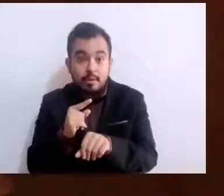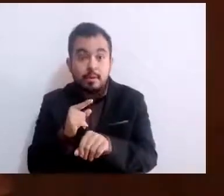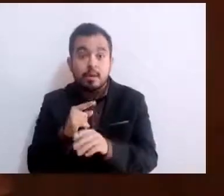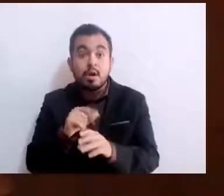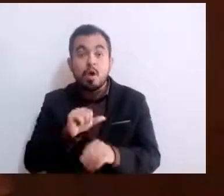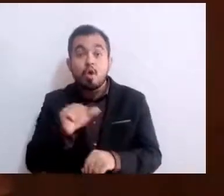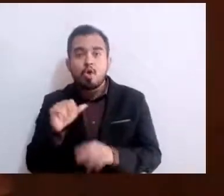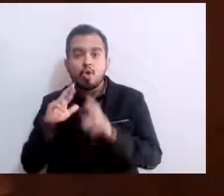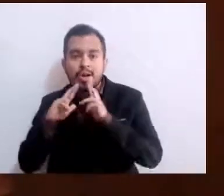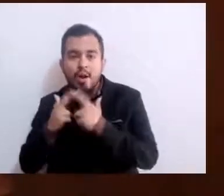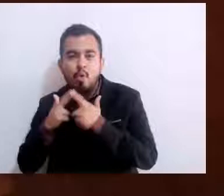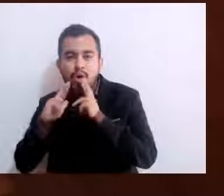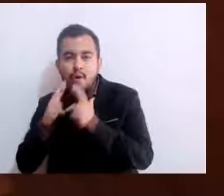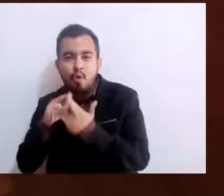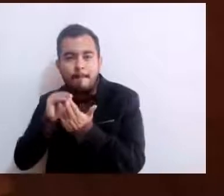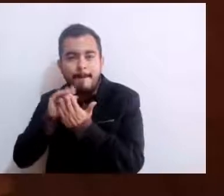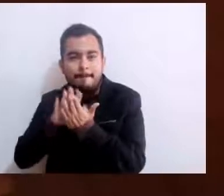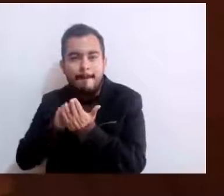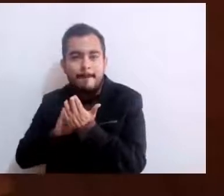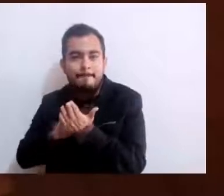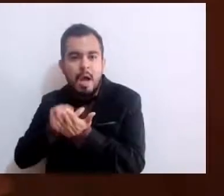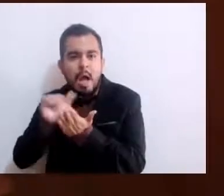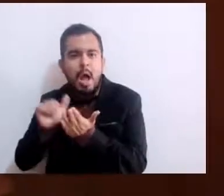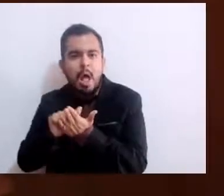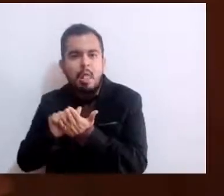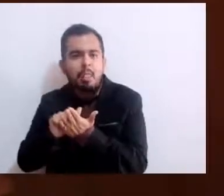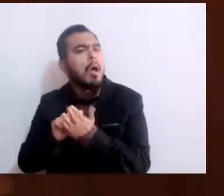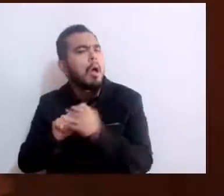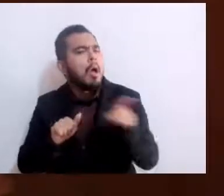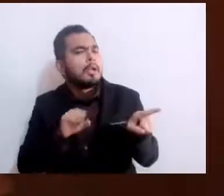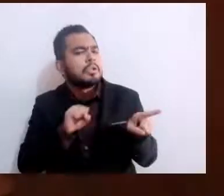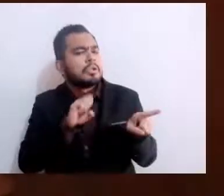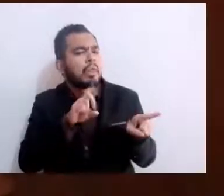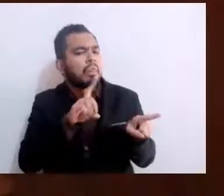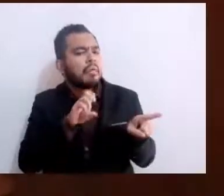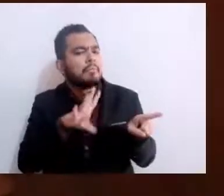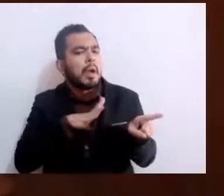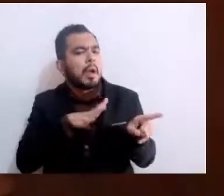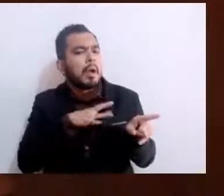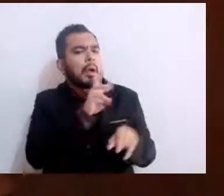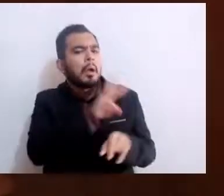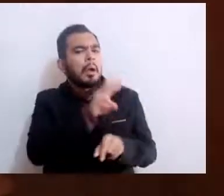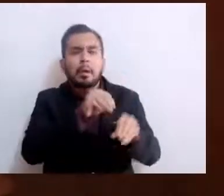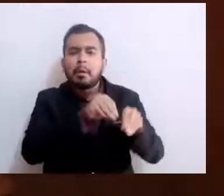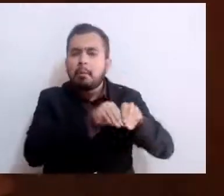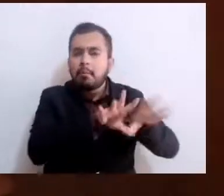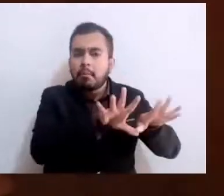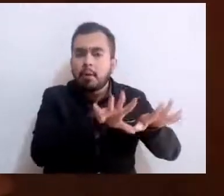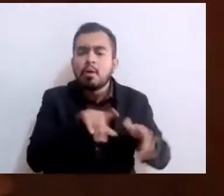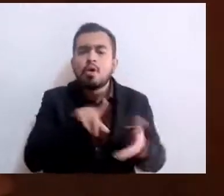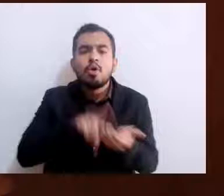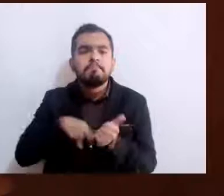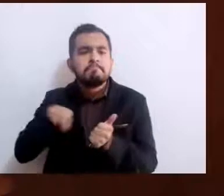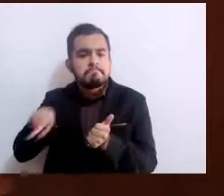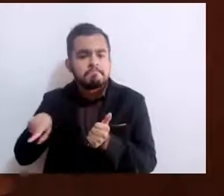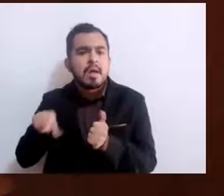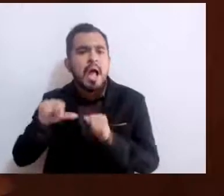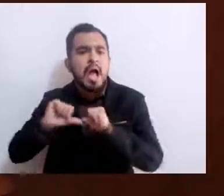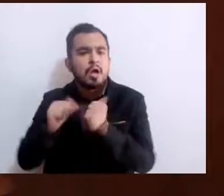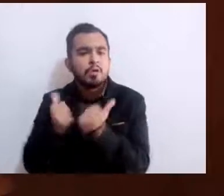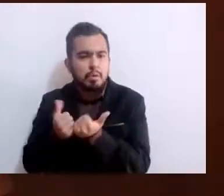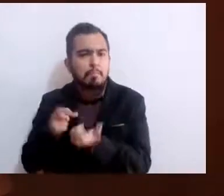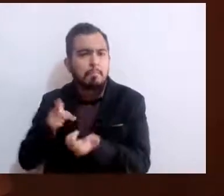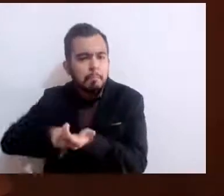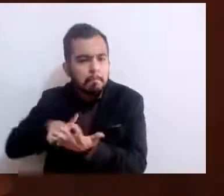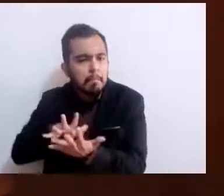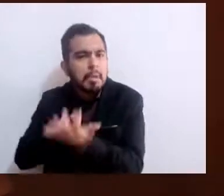el 2021 sí aparecen en el portal de CDCEM con los datos de la asociación civil que participa. Ahí no